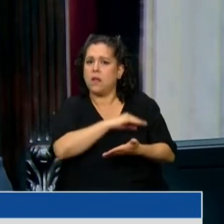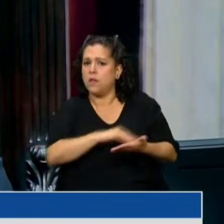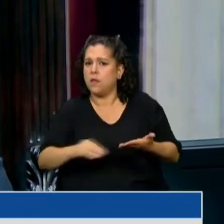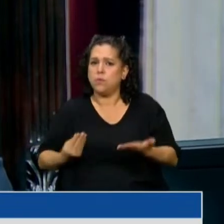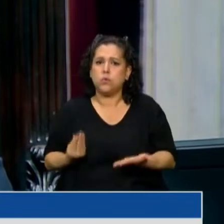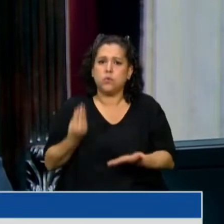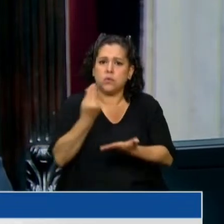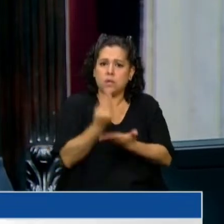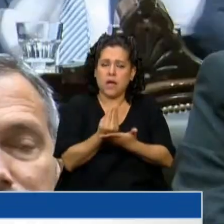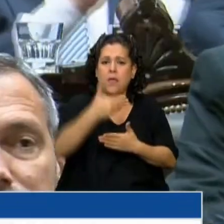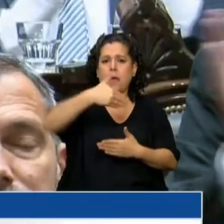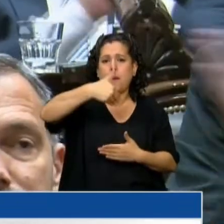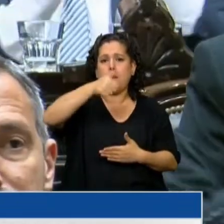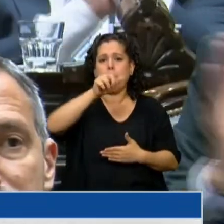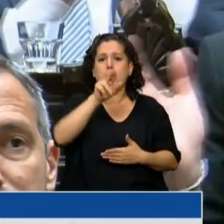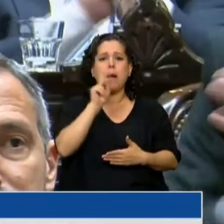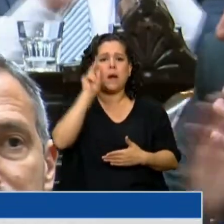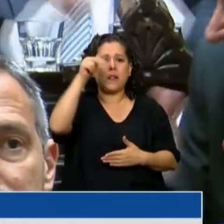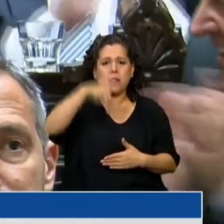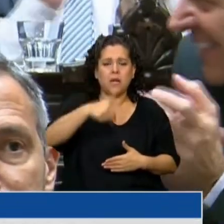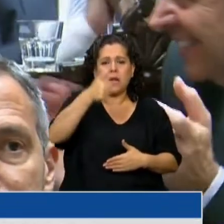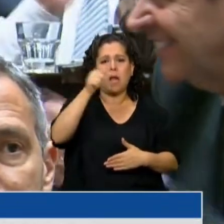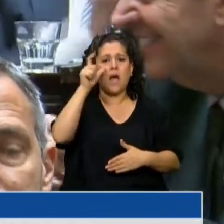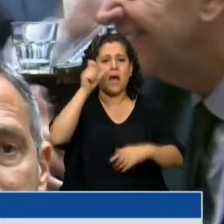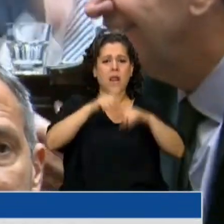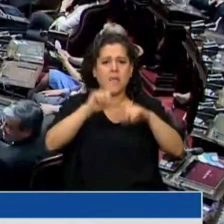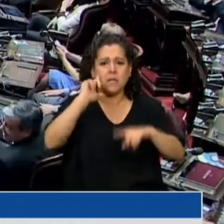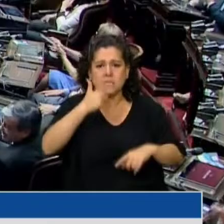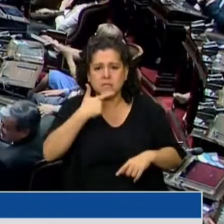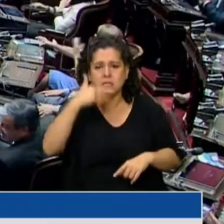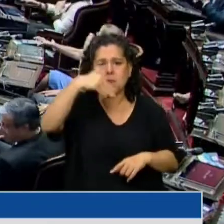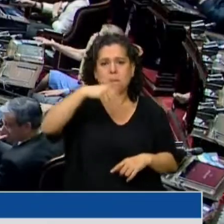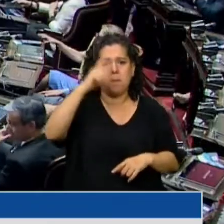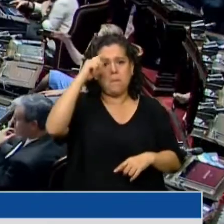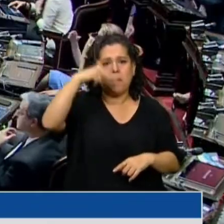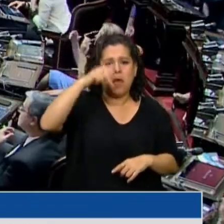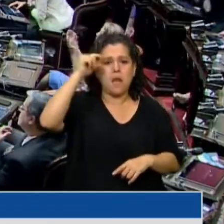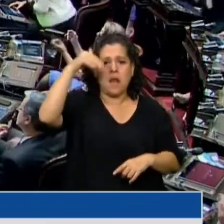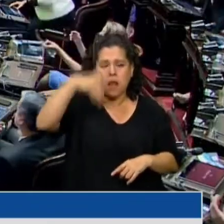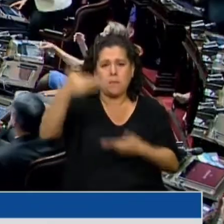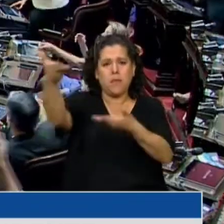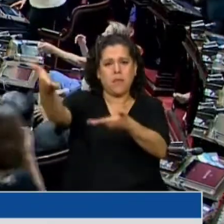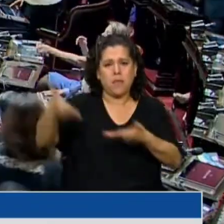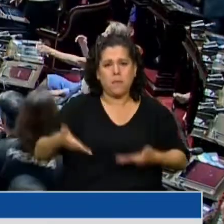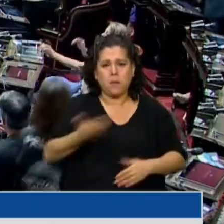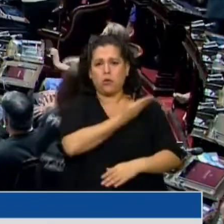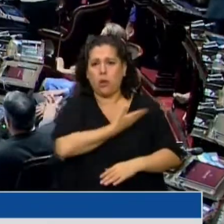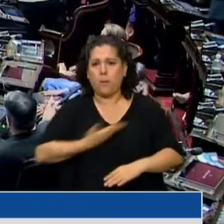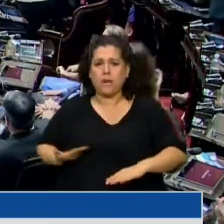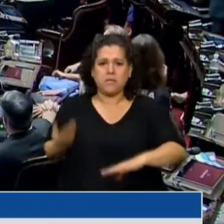Nación Martín Alexis Menem, a quien invito a ocupar el sitial de la presidencia.